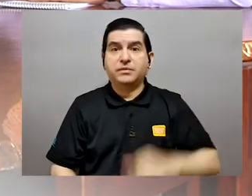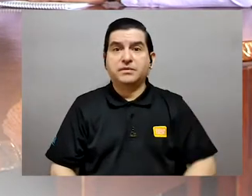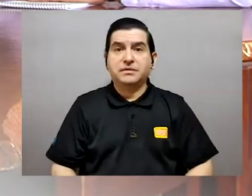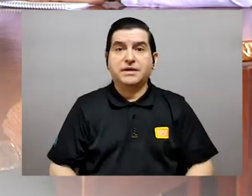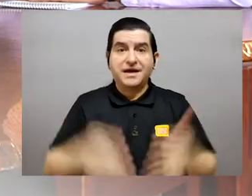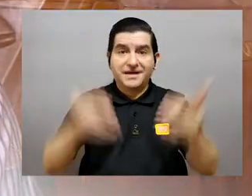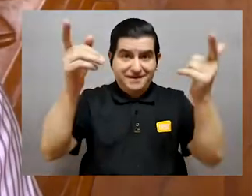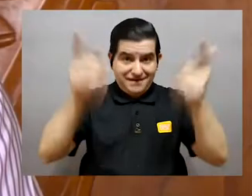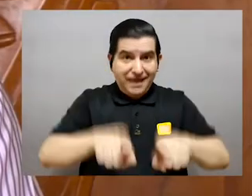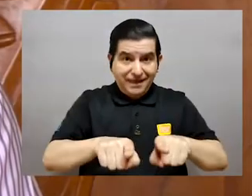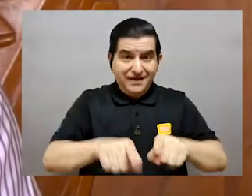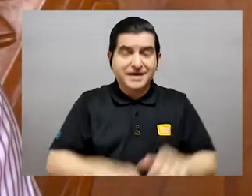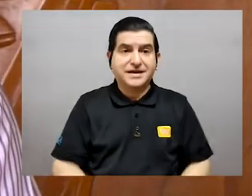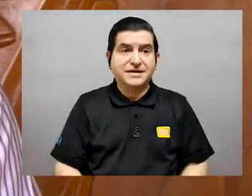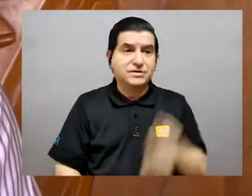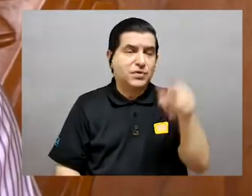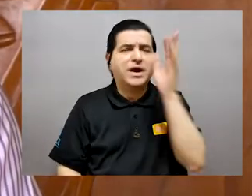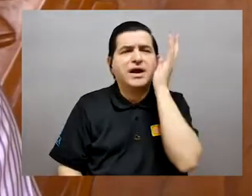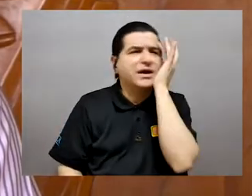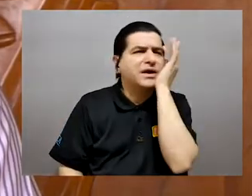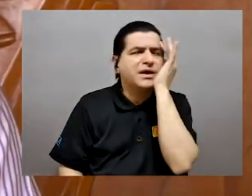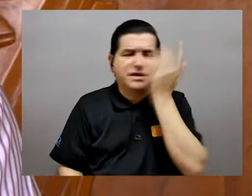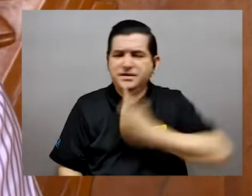una de sus obras maestras. Sí,